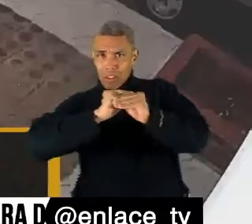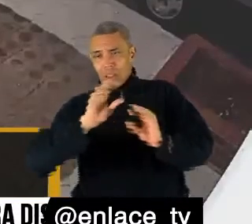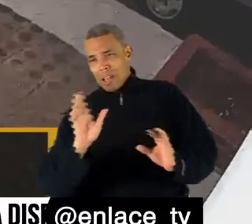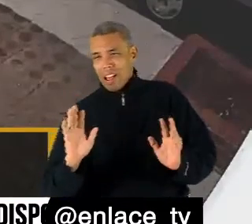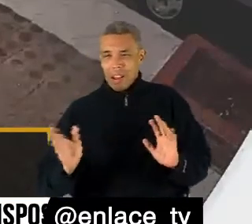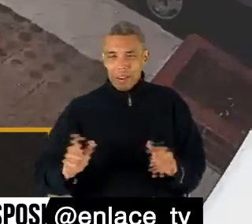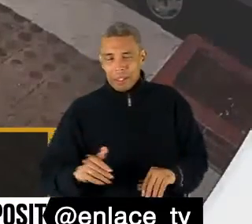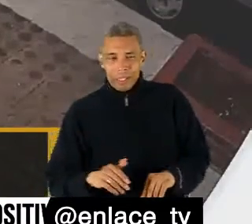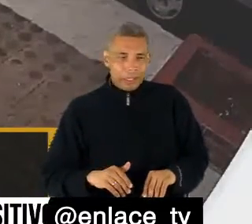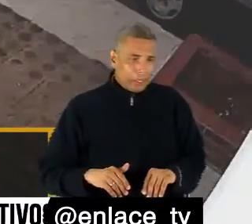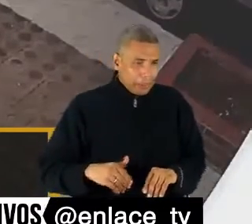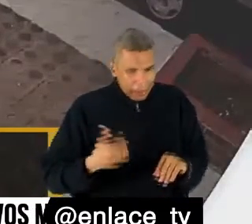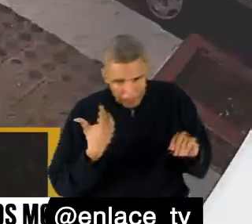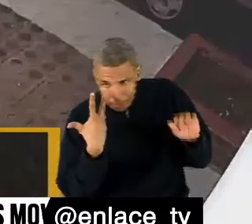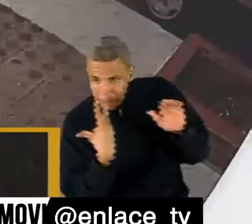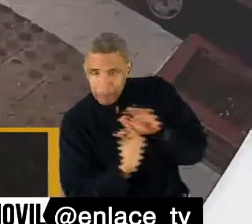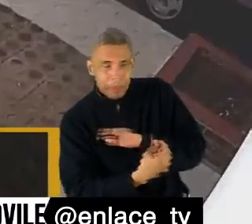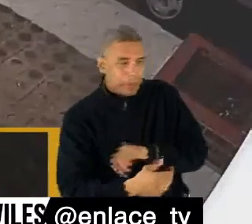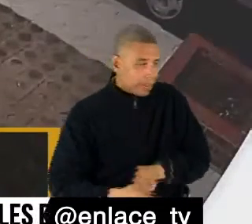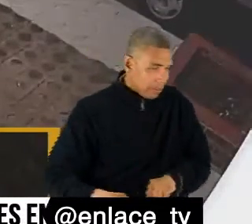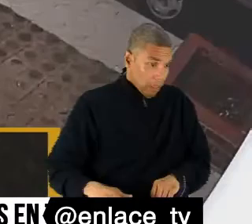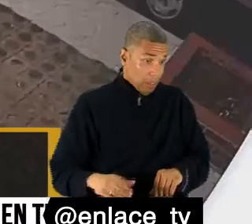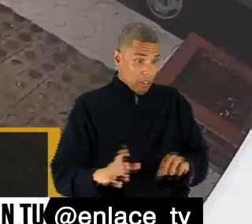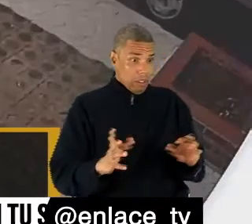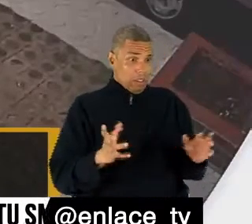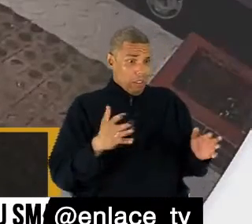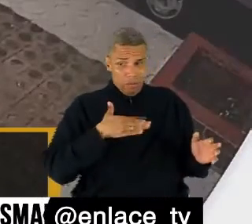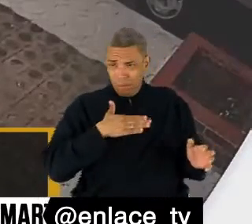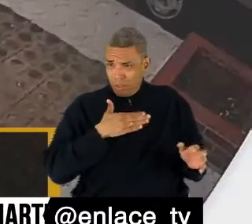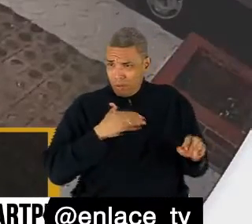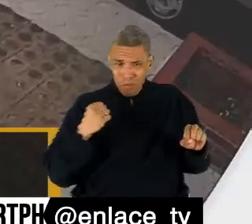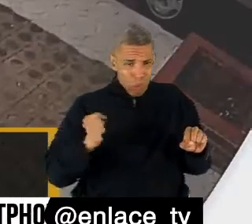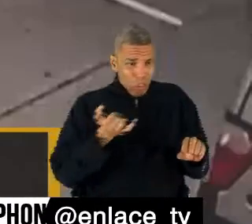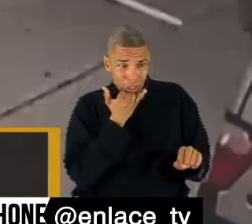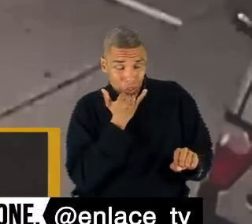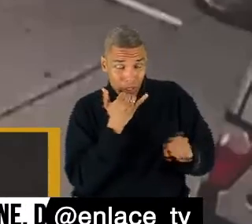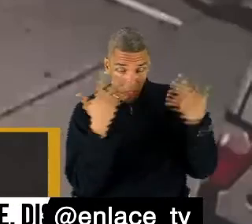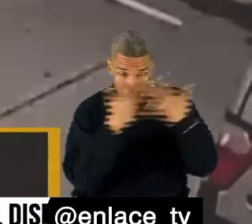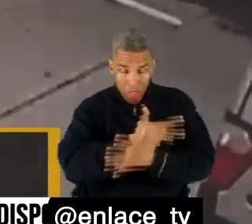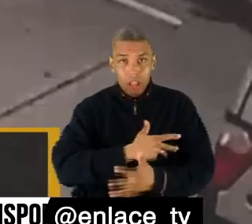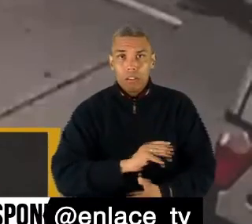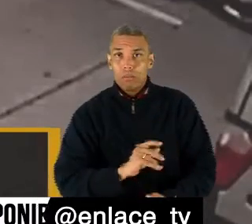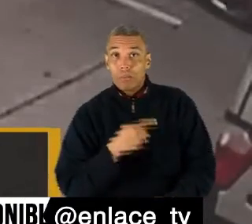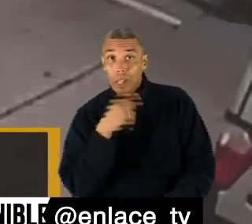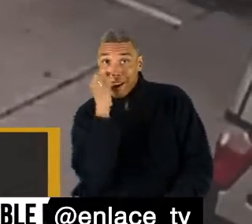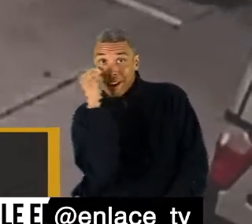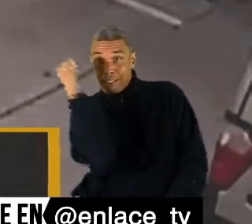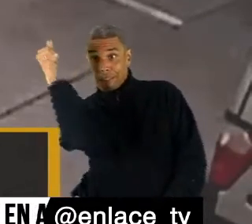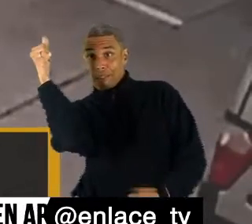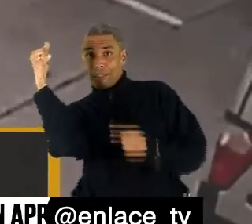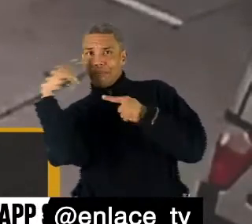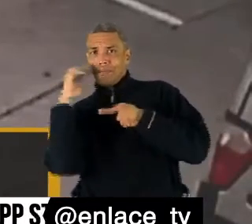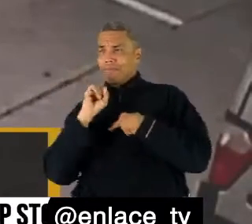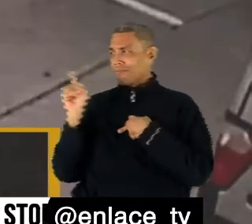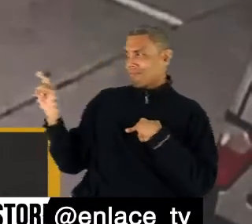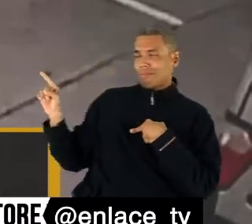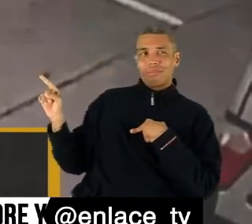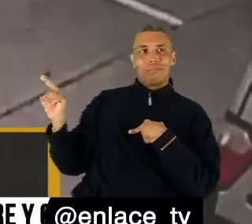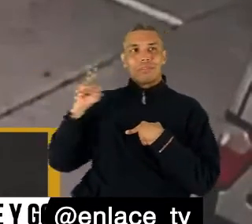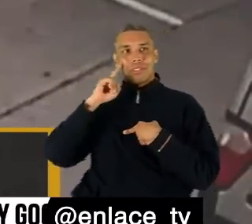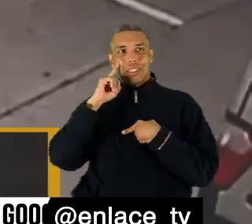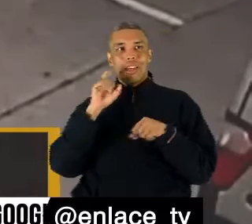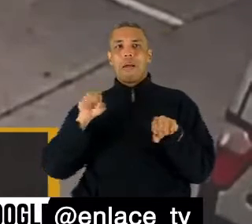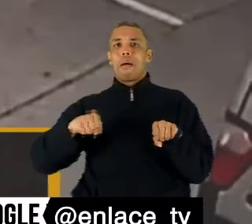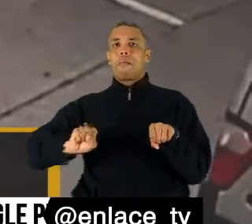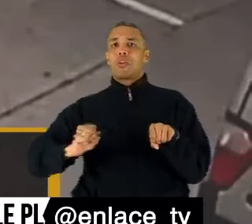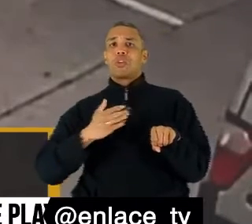Pero vimos las cámaras de una firma contratista, nos suministraron unas imágenes y ahí se ve el hombre cuando baja en contravía con la moto y